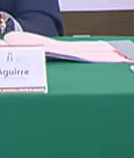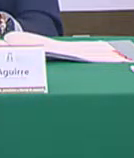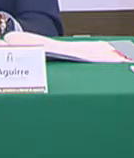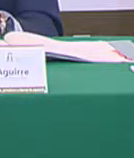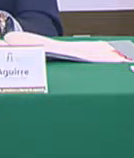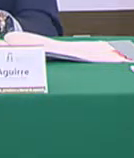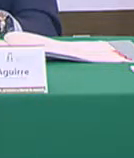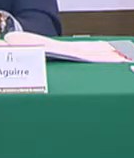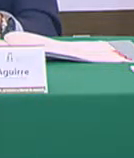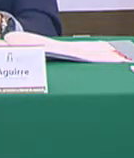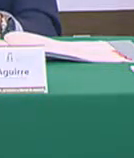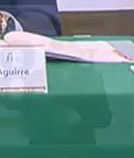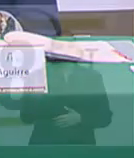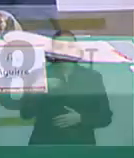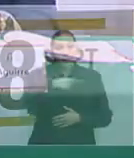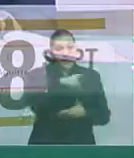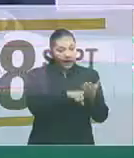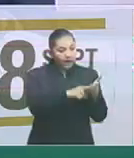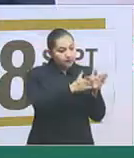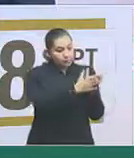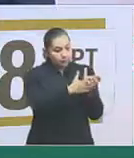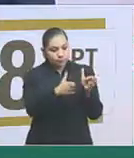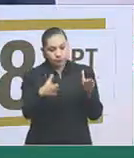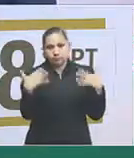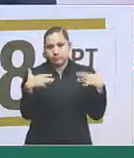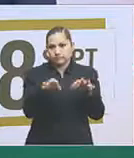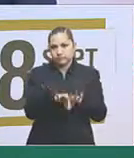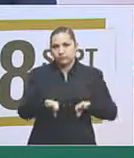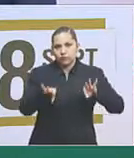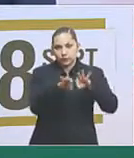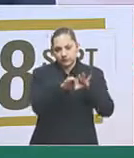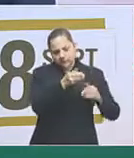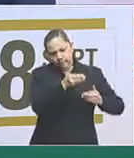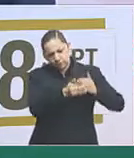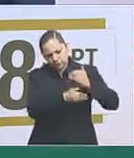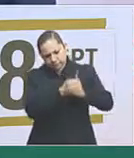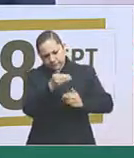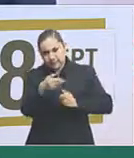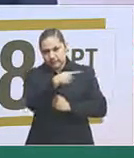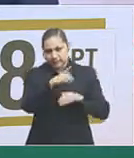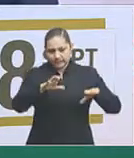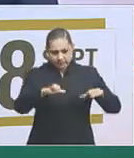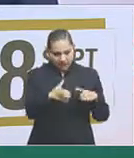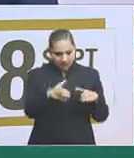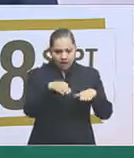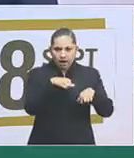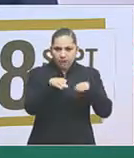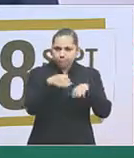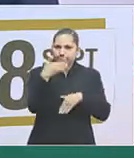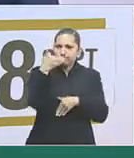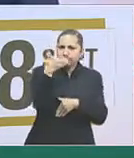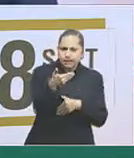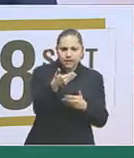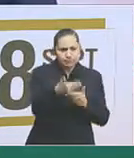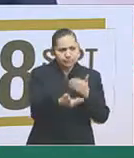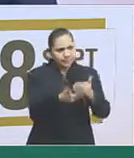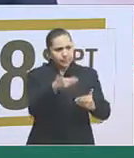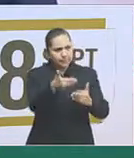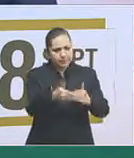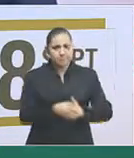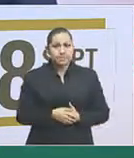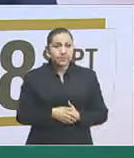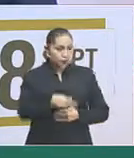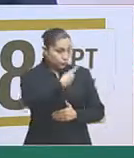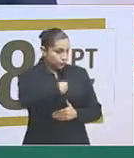el gran reto que significó que una sala como ésta hiciera bien su trabajo para los somos defensores de la libertad de